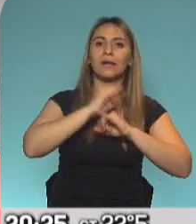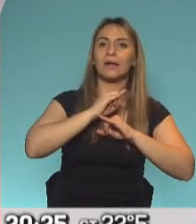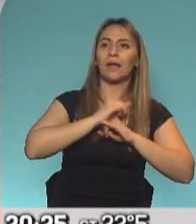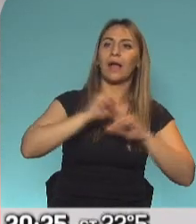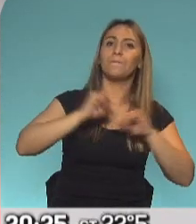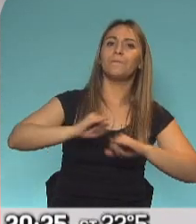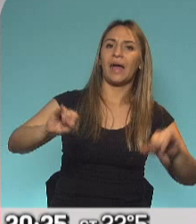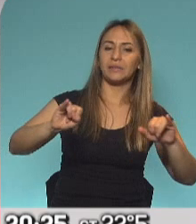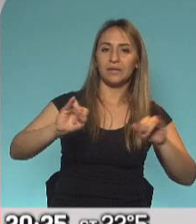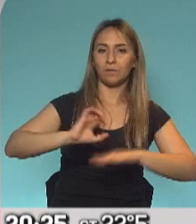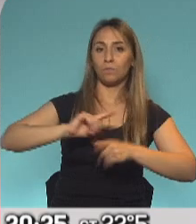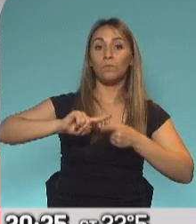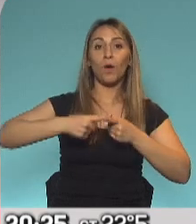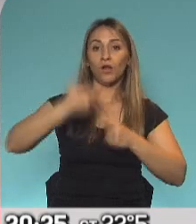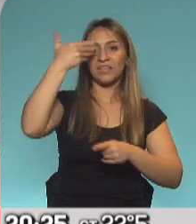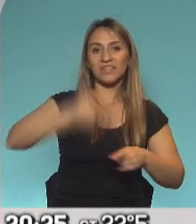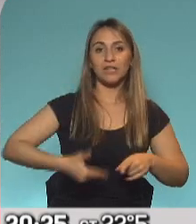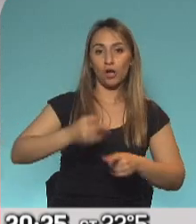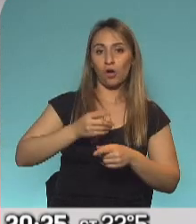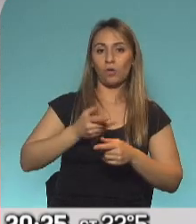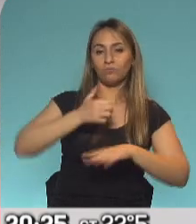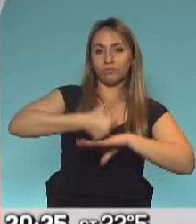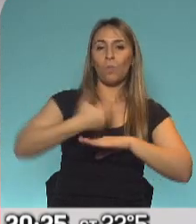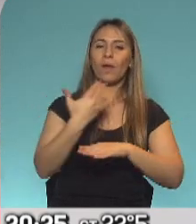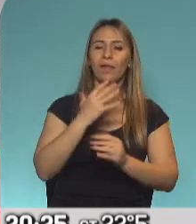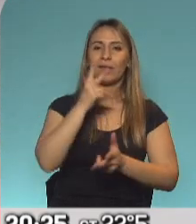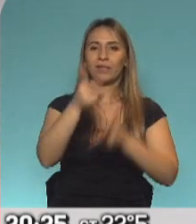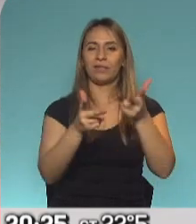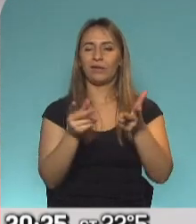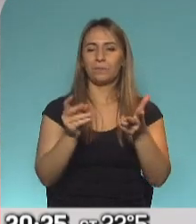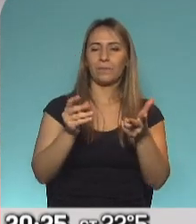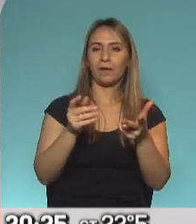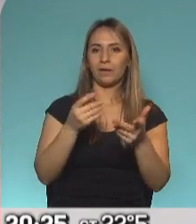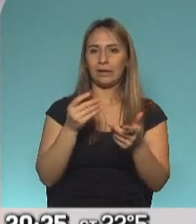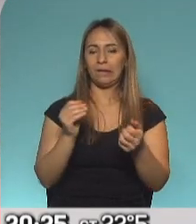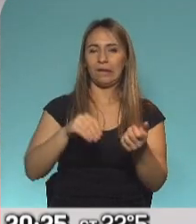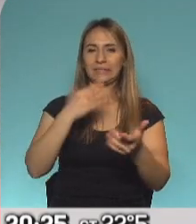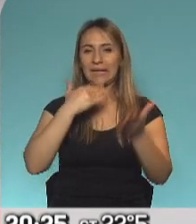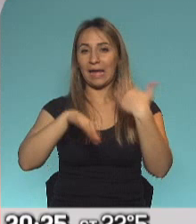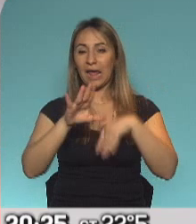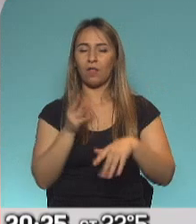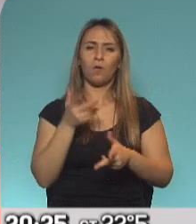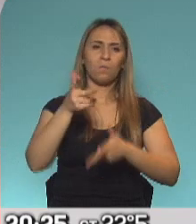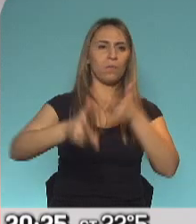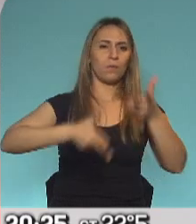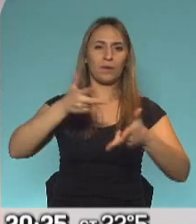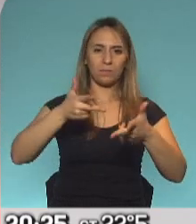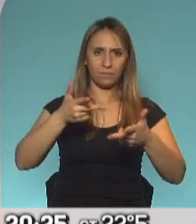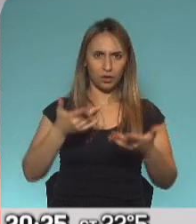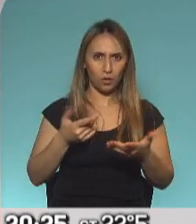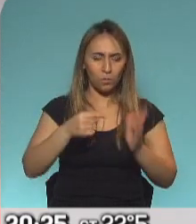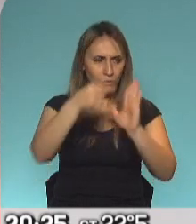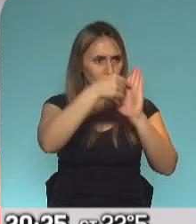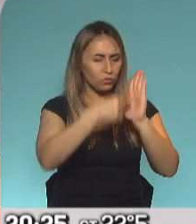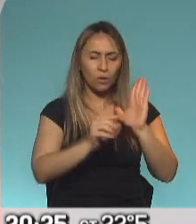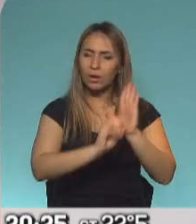político puede decir algo de más. Ahora, que proponga y que diga cuestiones bien